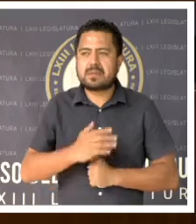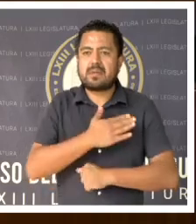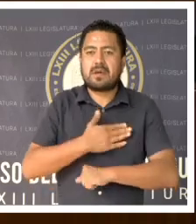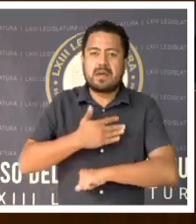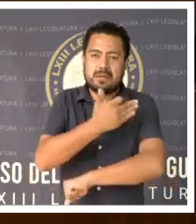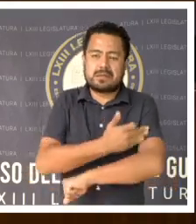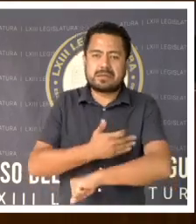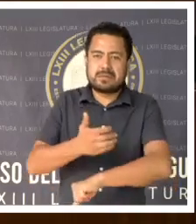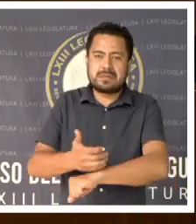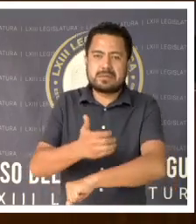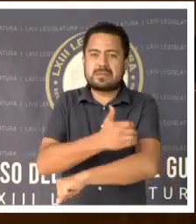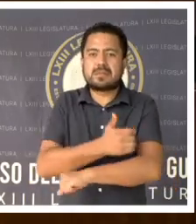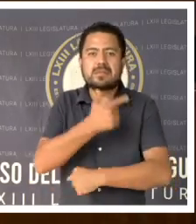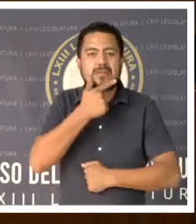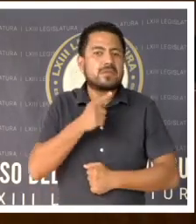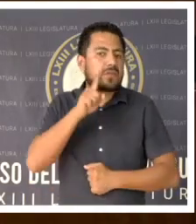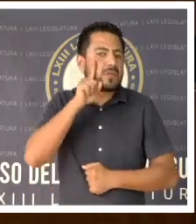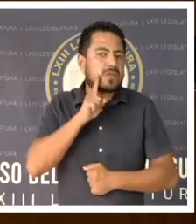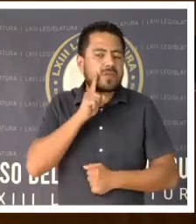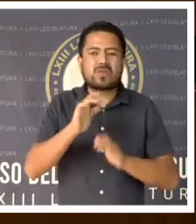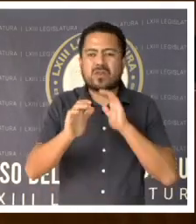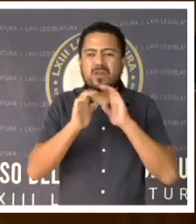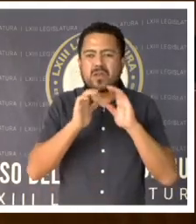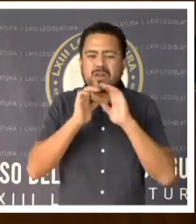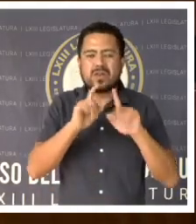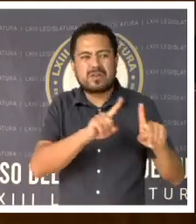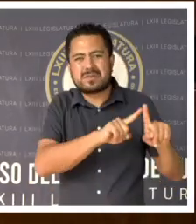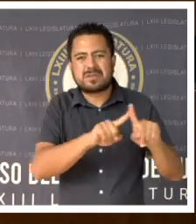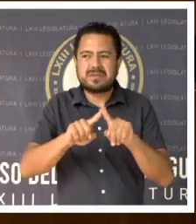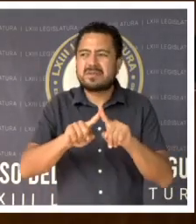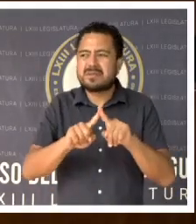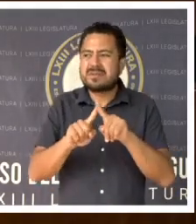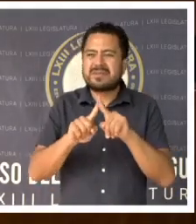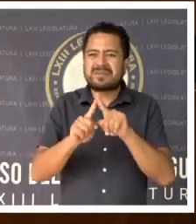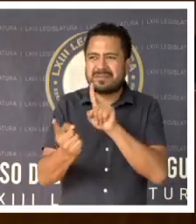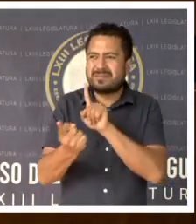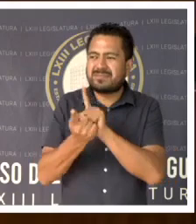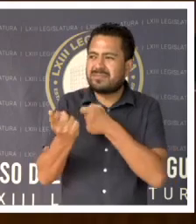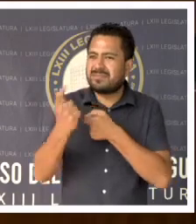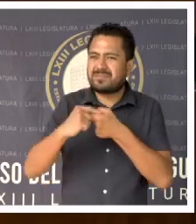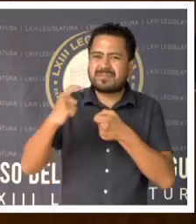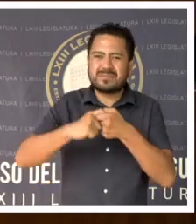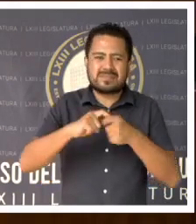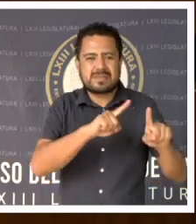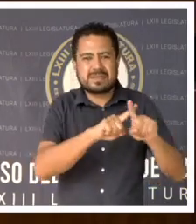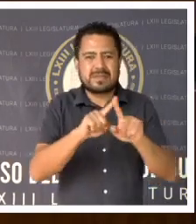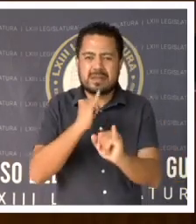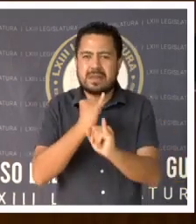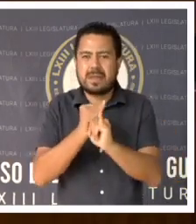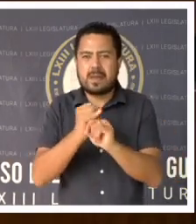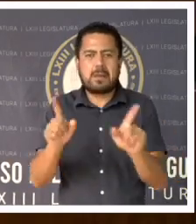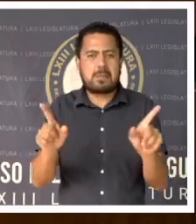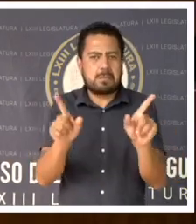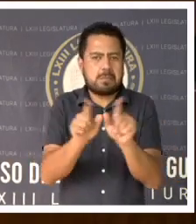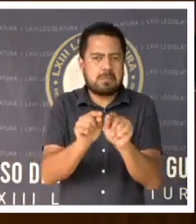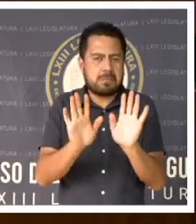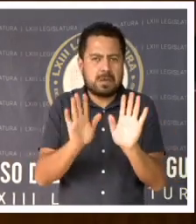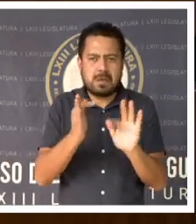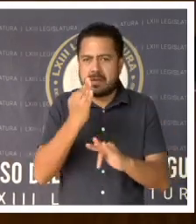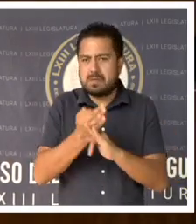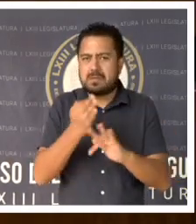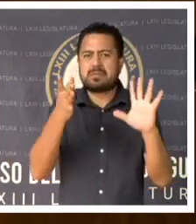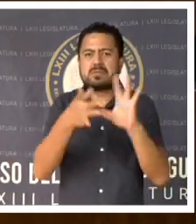tardes compañeras compañeros medios de comunicación que nos siguen por las diferentes plataformas Solo precisar